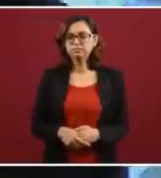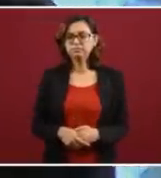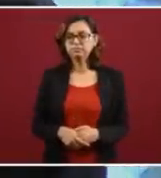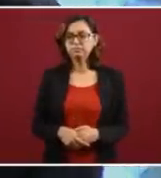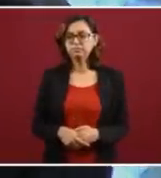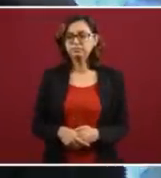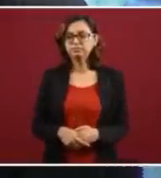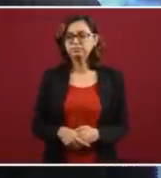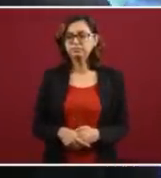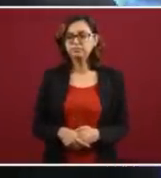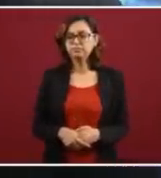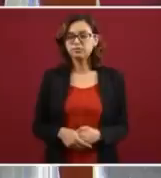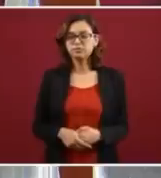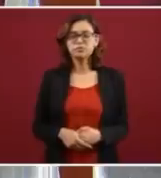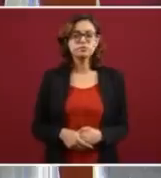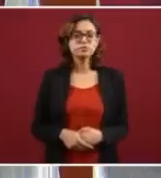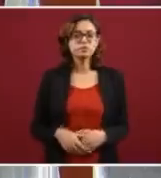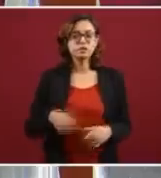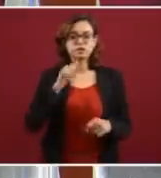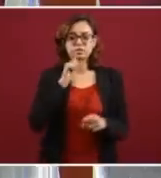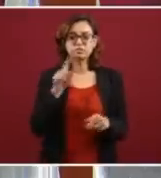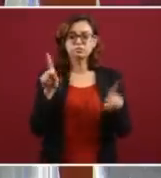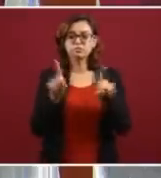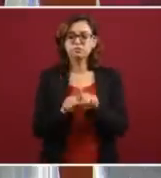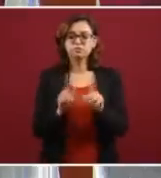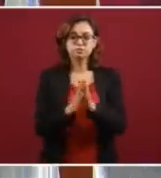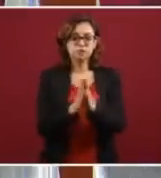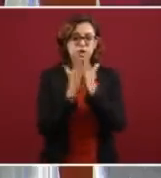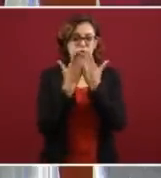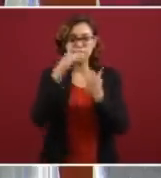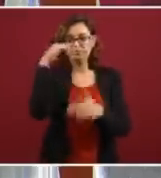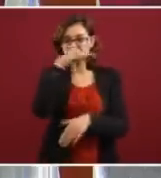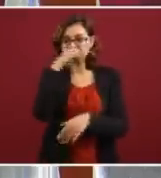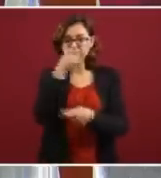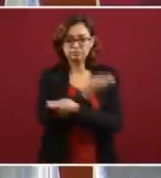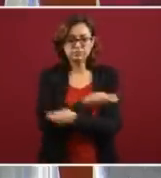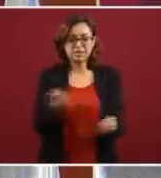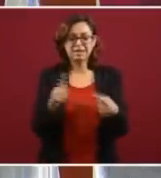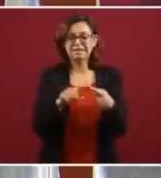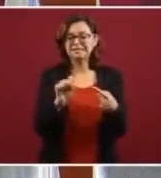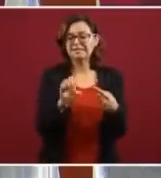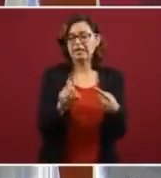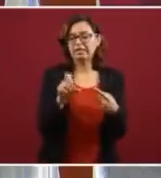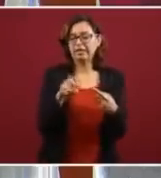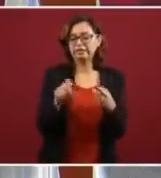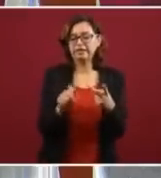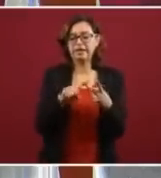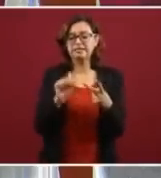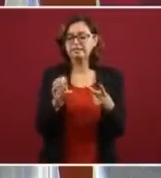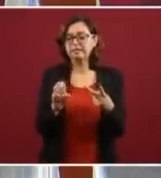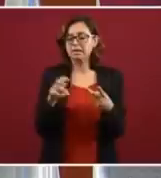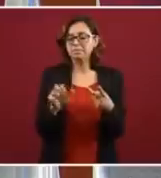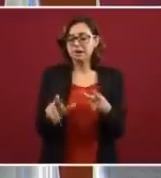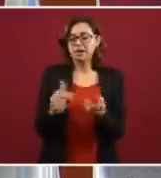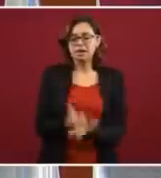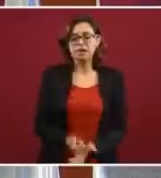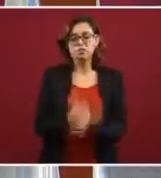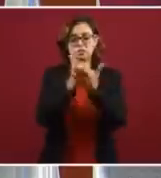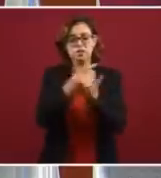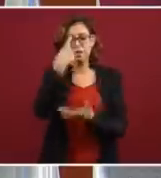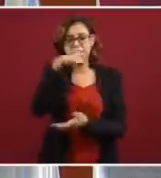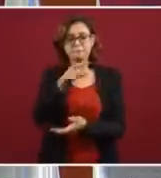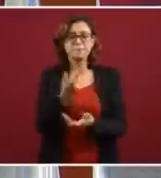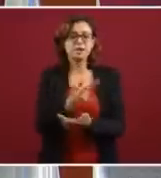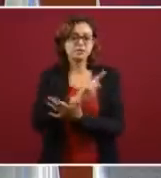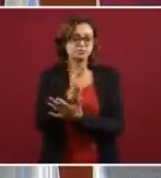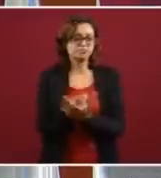Con respecto también a la distribución de libros gratuitos, tanto la Secretaría de la Defensa como la Secretaría de Marina intervinieron para llevar a cabo